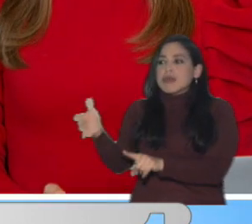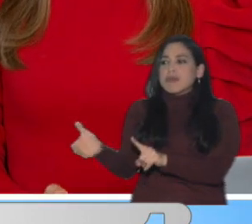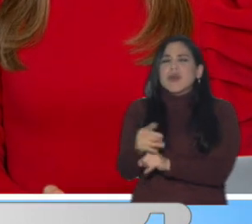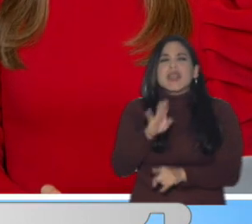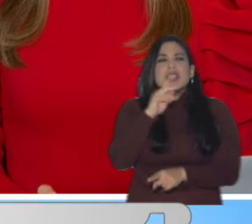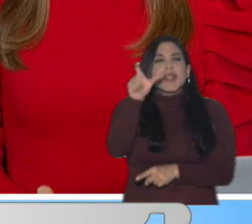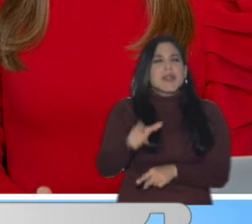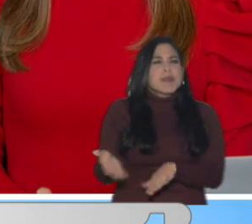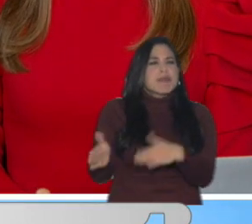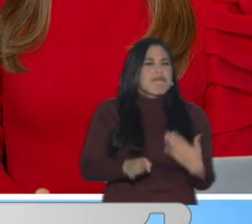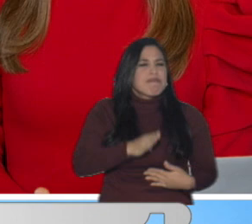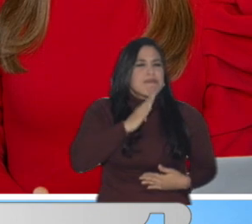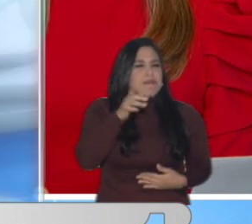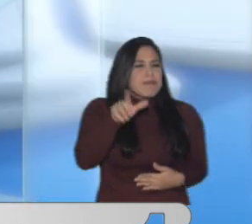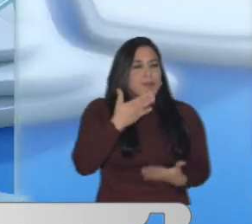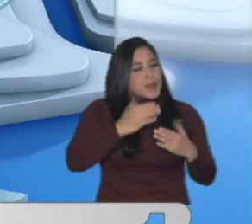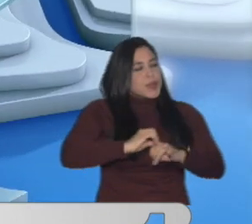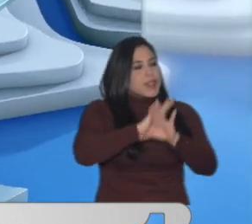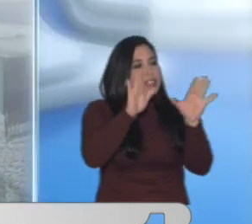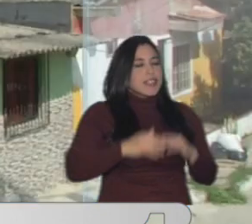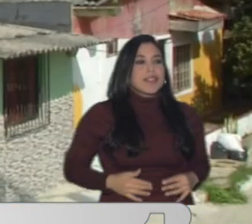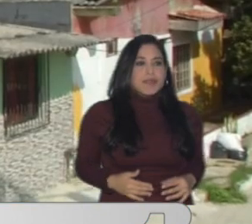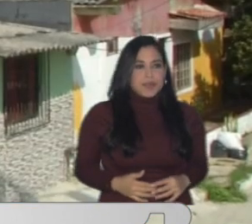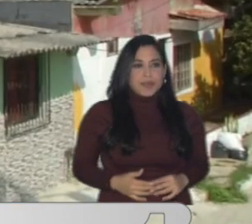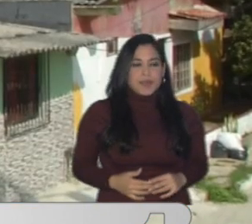es la víctima? Buenos días.